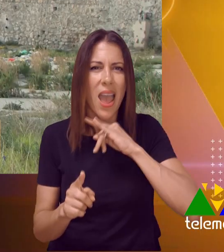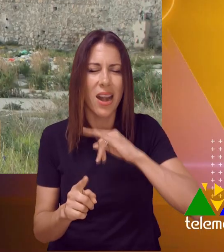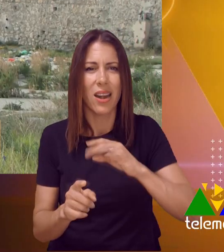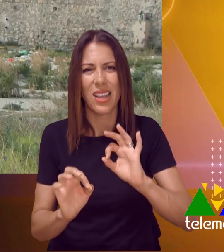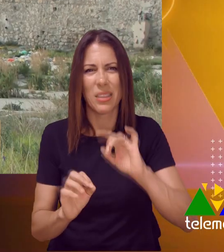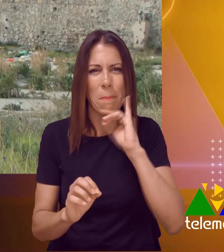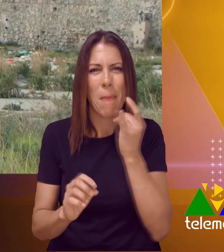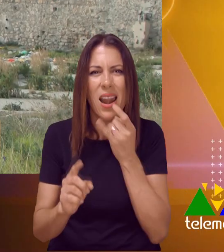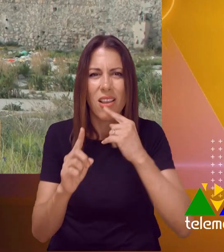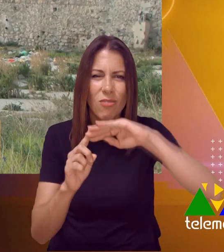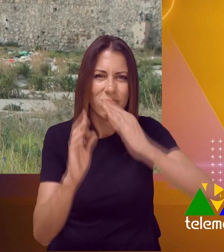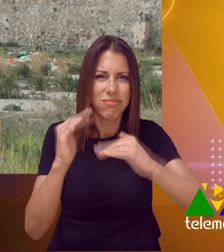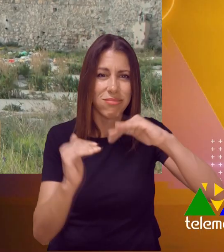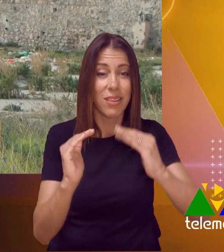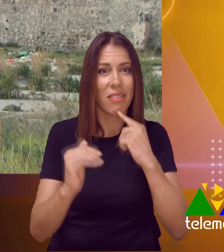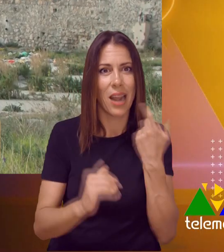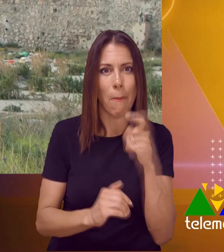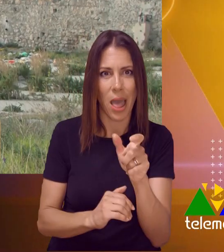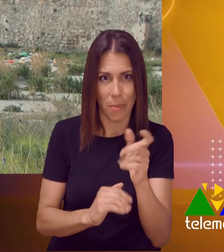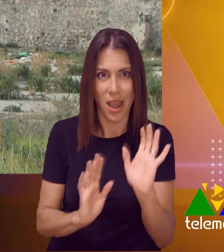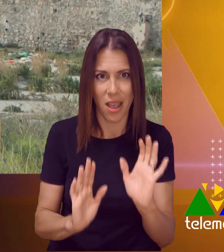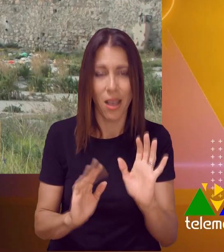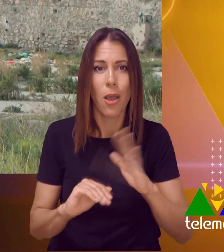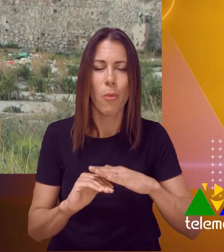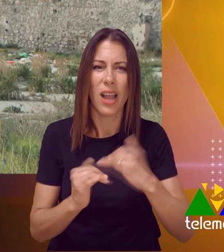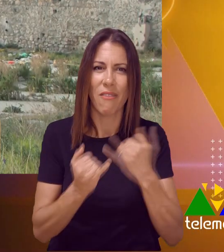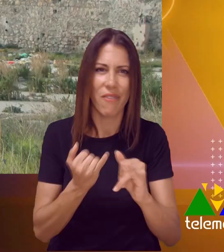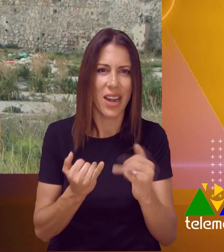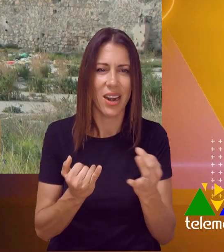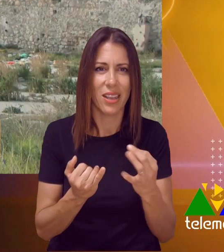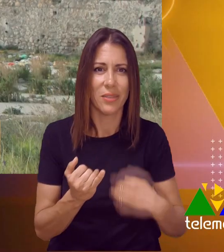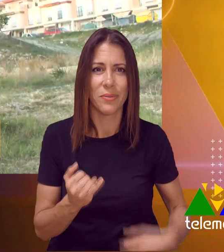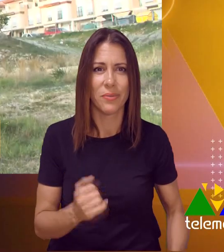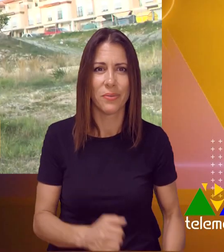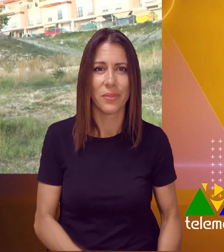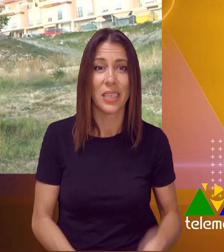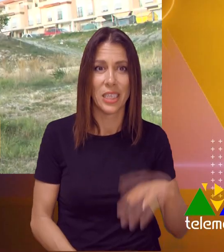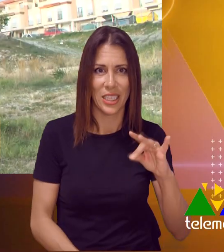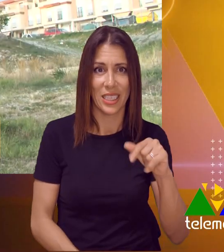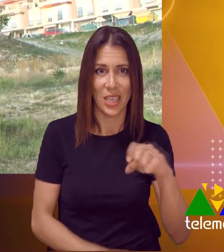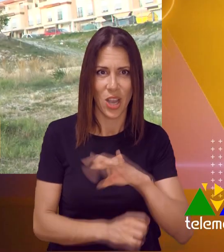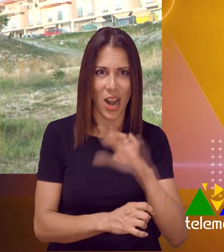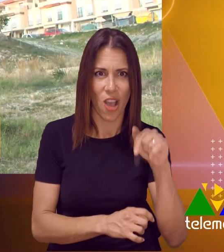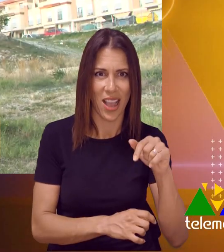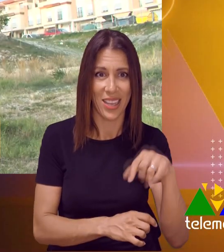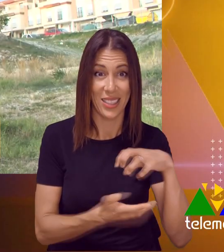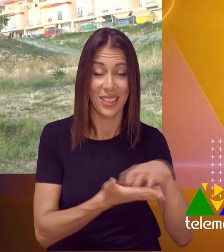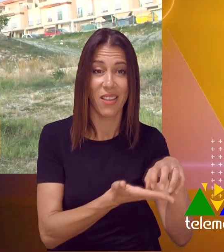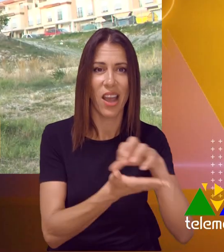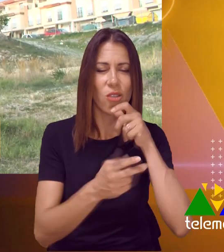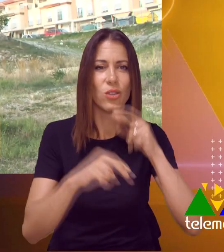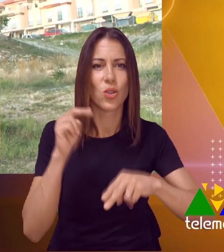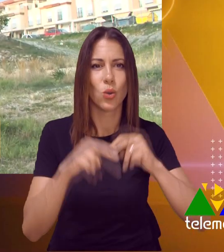malformación de la palabra, porque al final va degenerando, ¿no? En Gibraltarillo. Claro, aquí este barrio que se